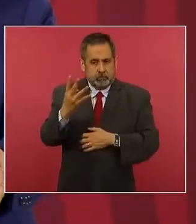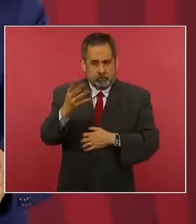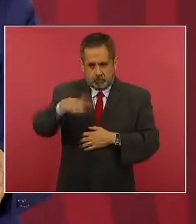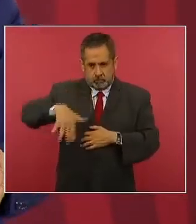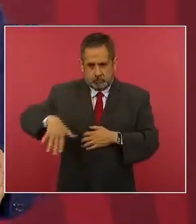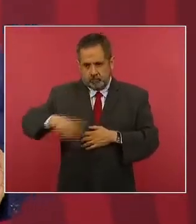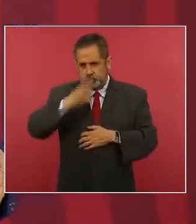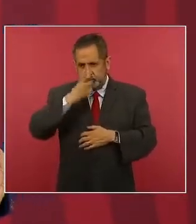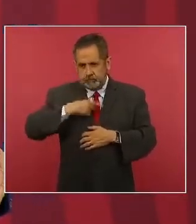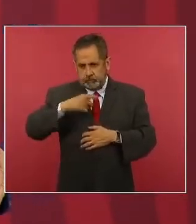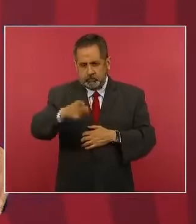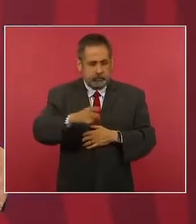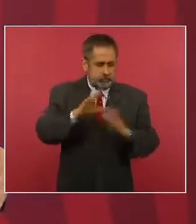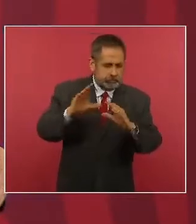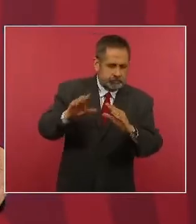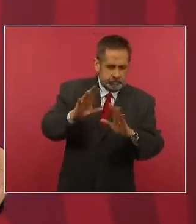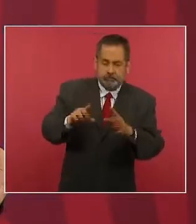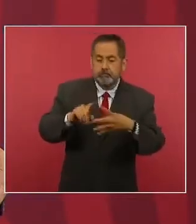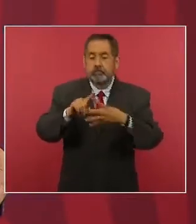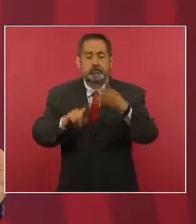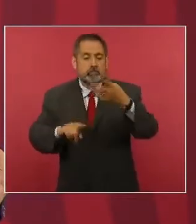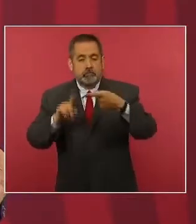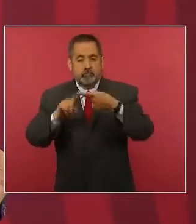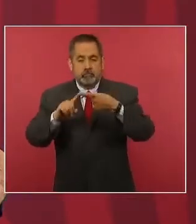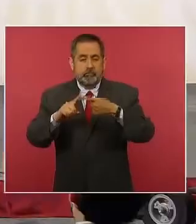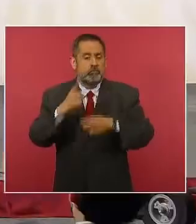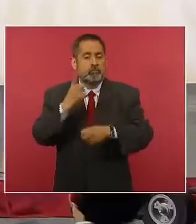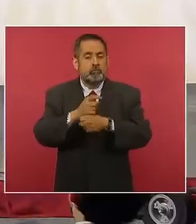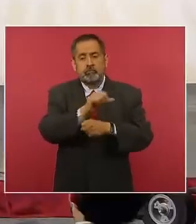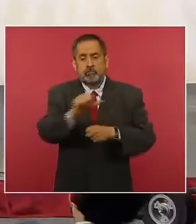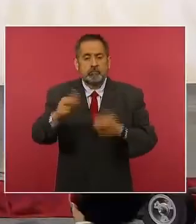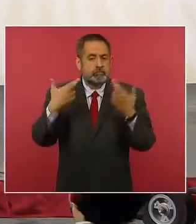que planteas de la alfabetización. 1, los maestros.